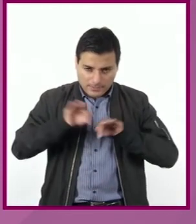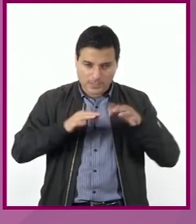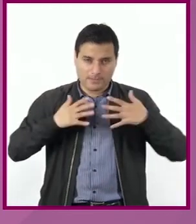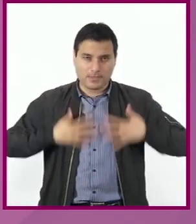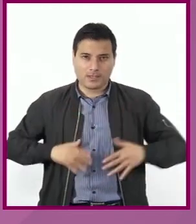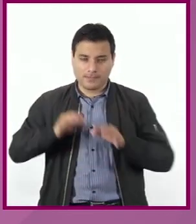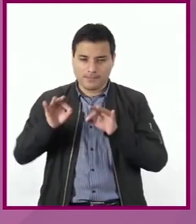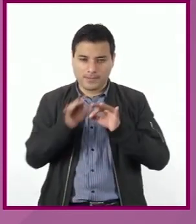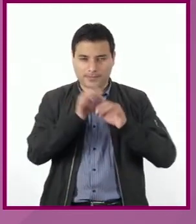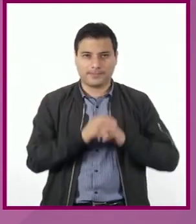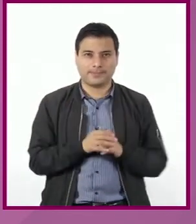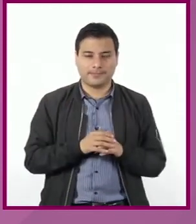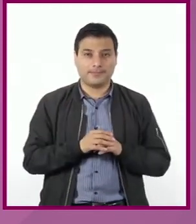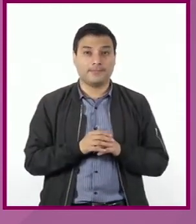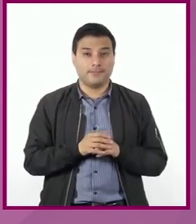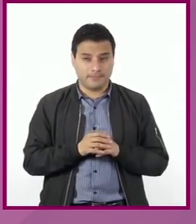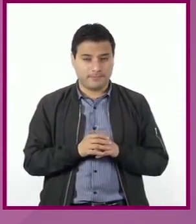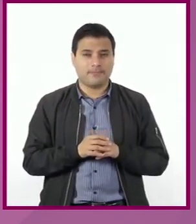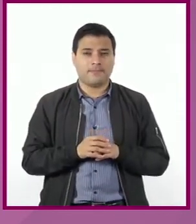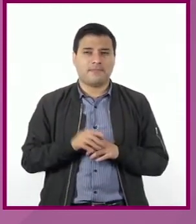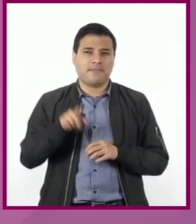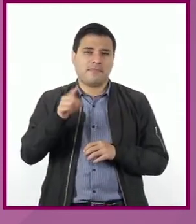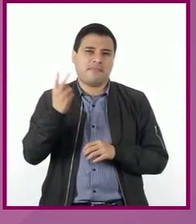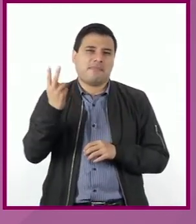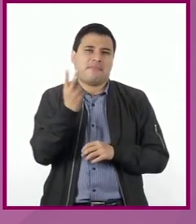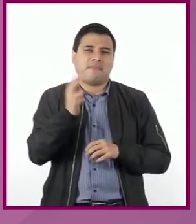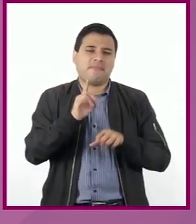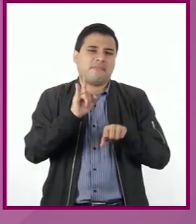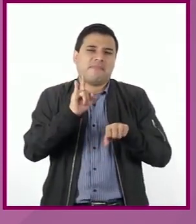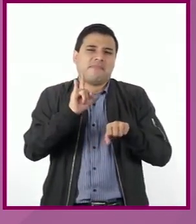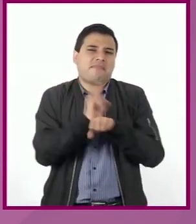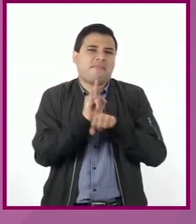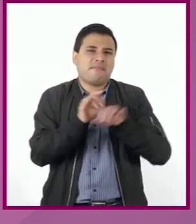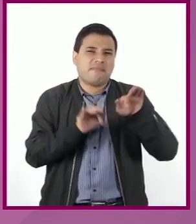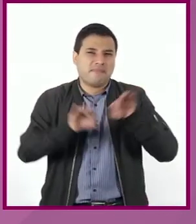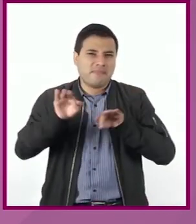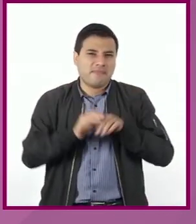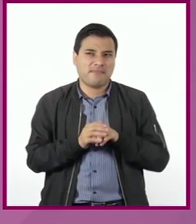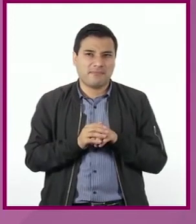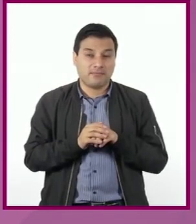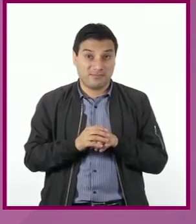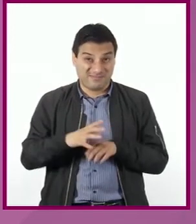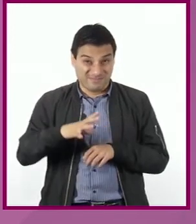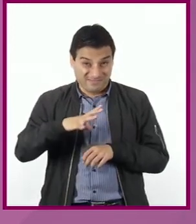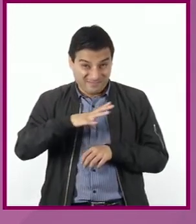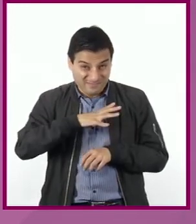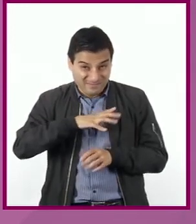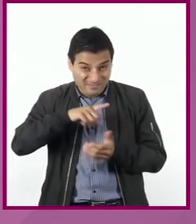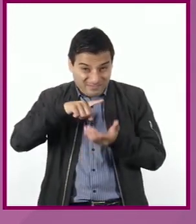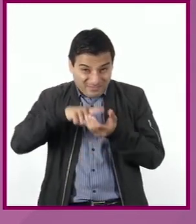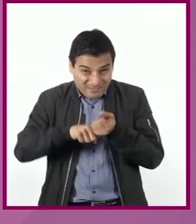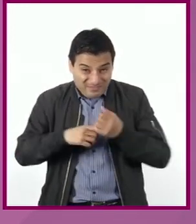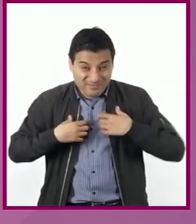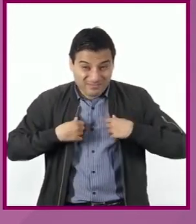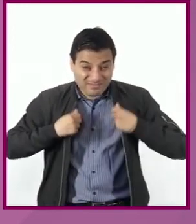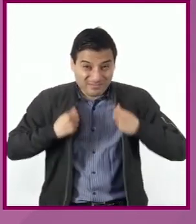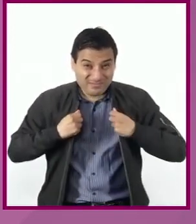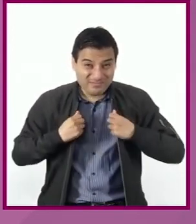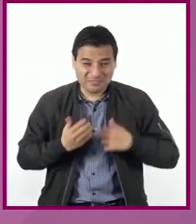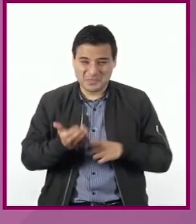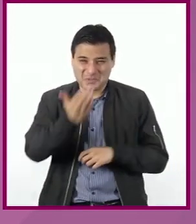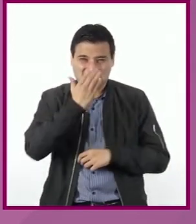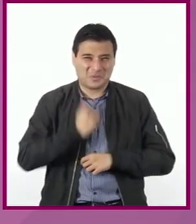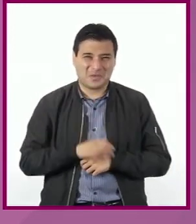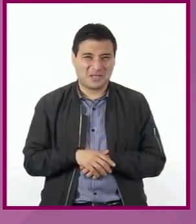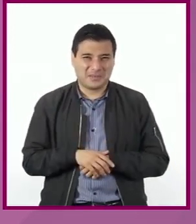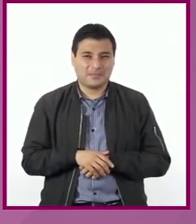Ellos montaron un telar y simularon que trabajaban, pero no tenían nada en la máquina. A pesar de ello, se hicieron suministrar las